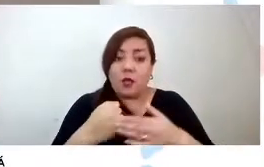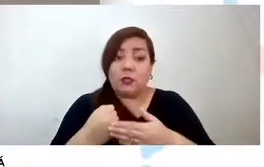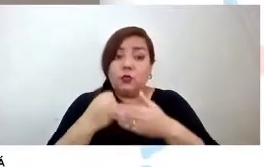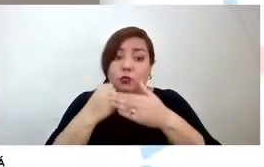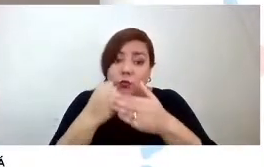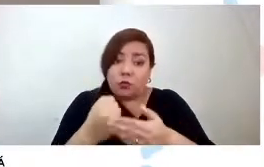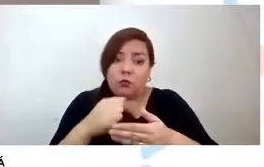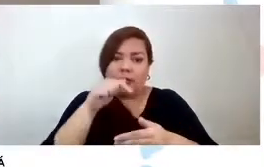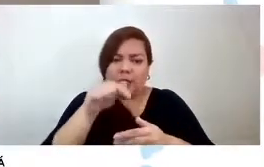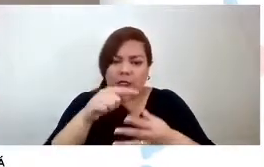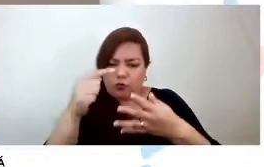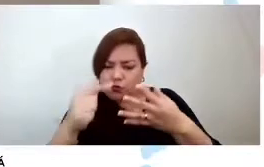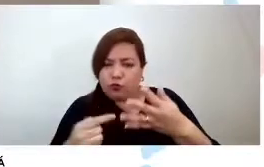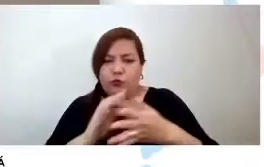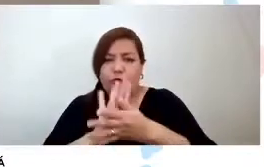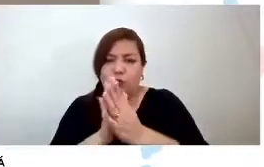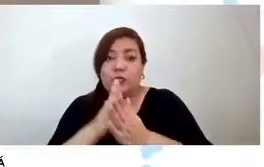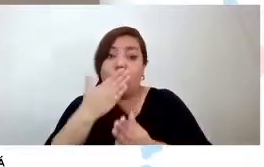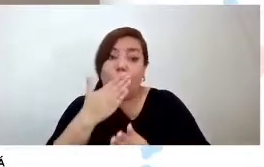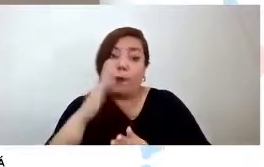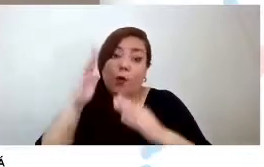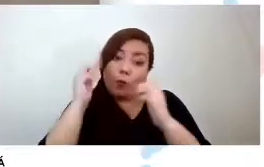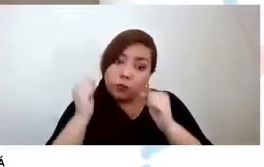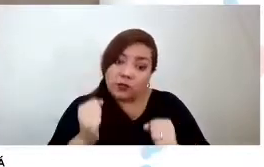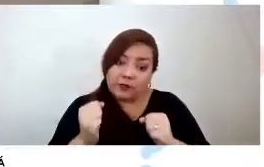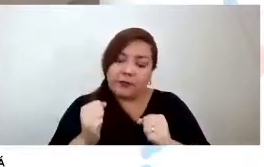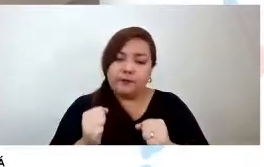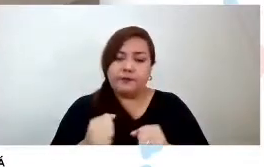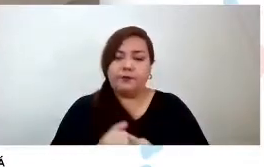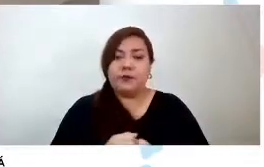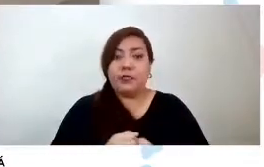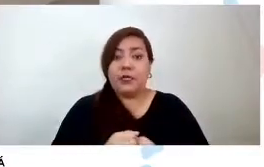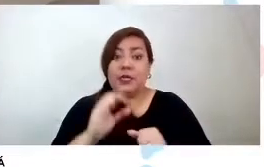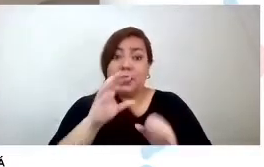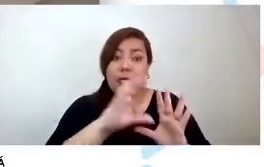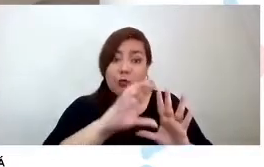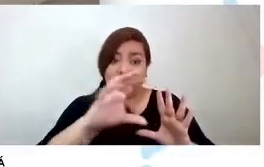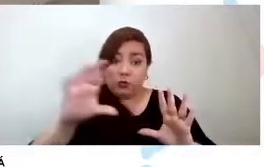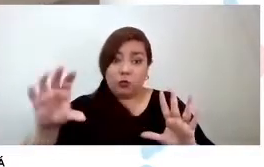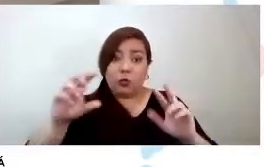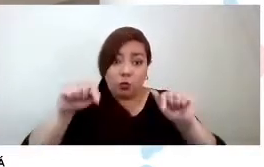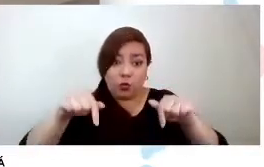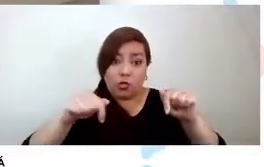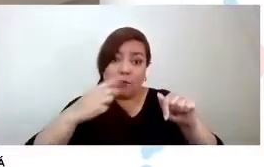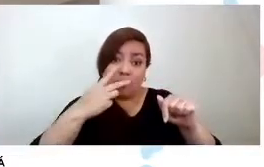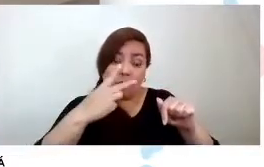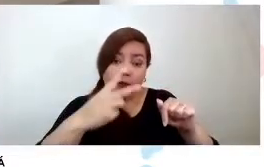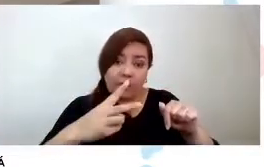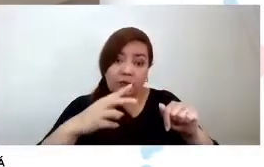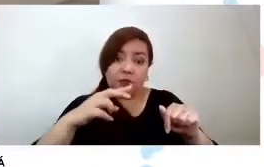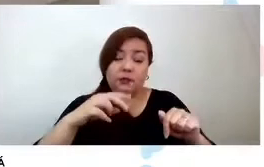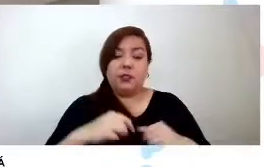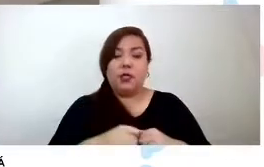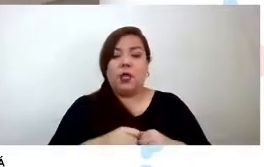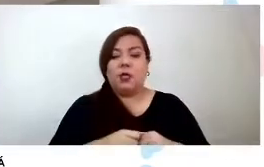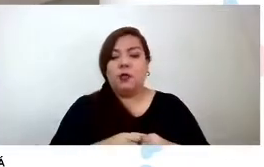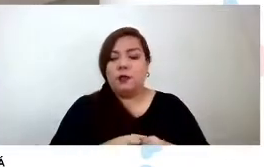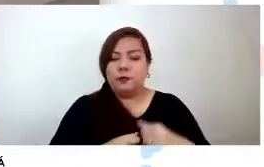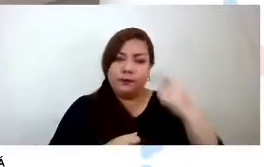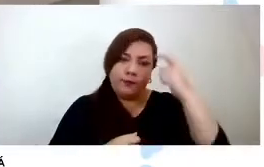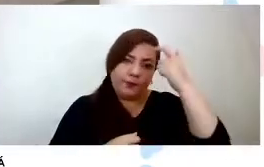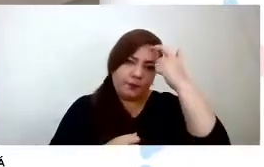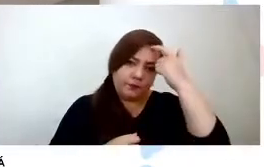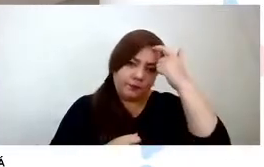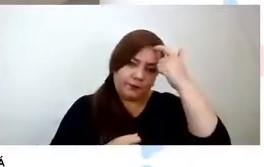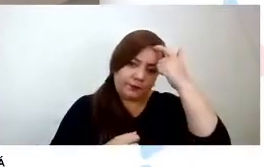las mejores condiciones posibles. La colección que vamos a ver hoy de paleontología es una de las tantas